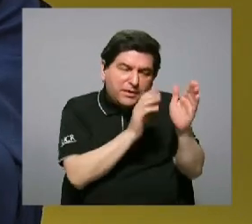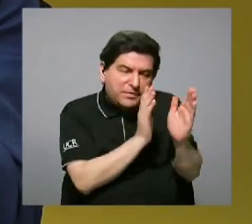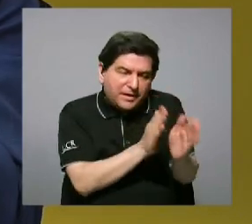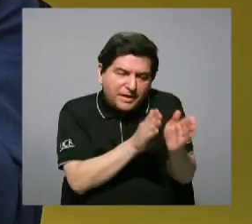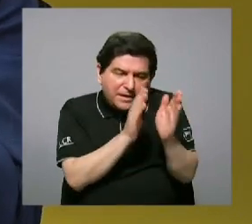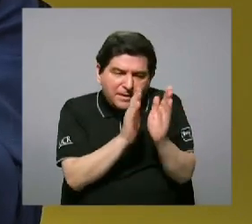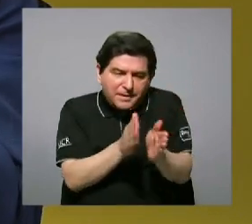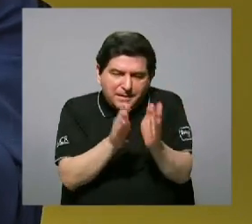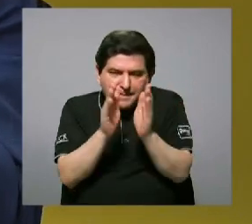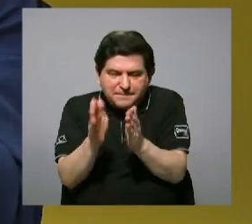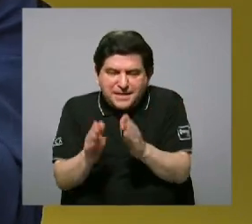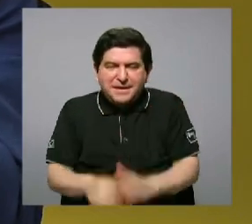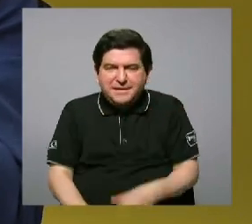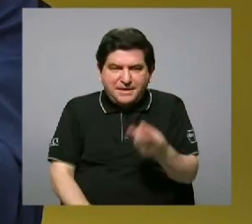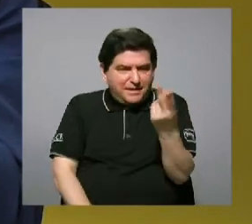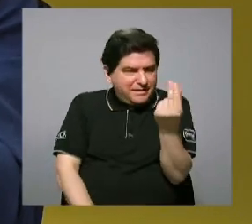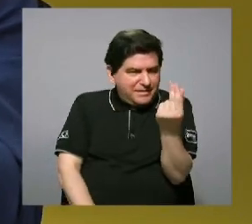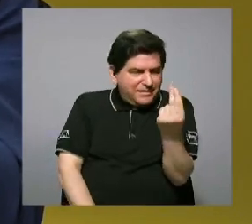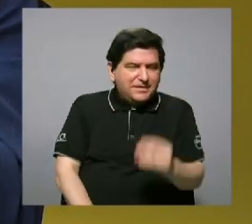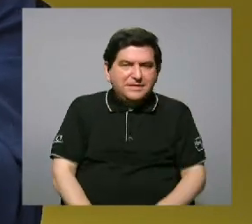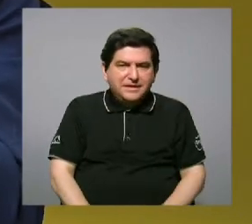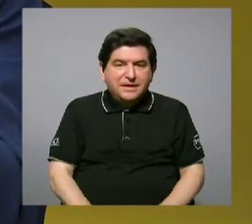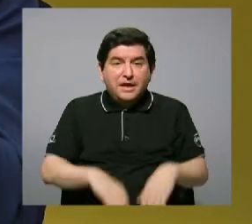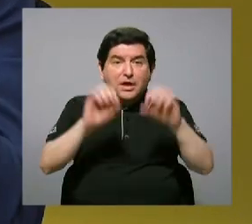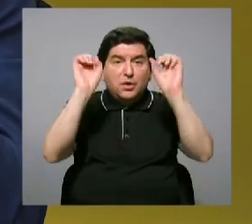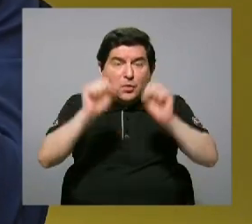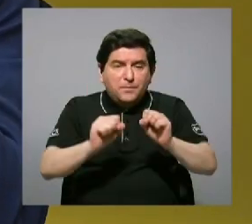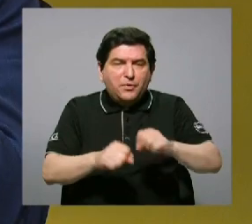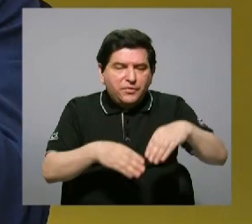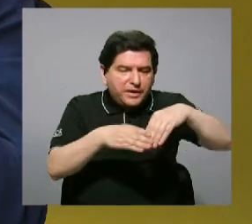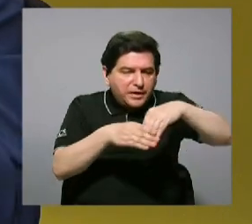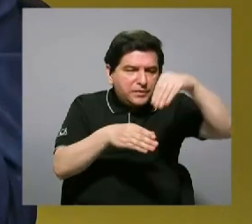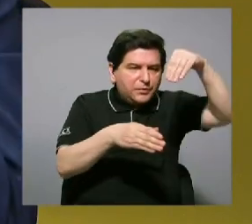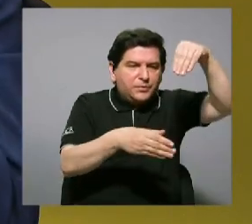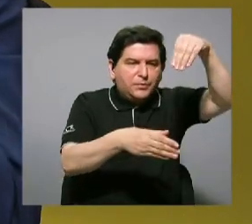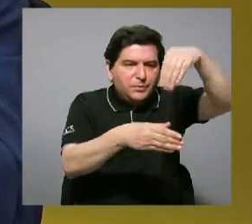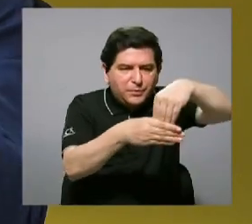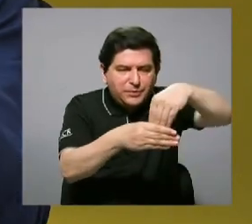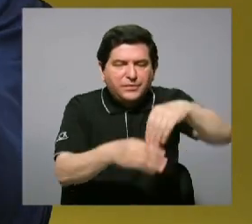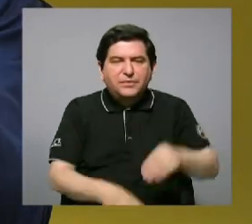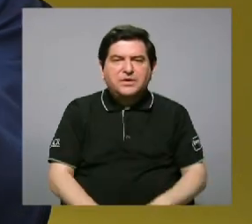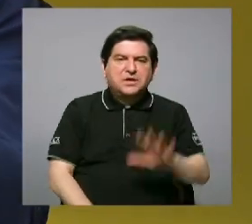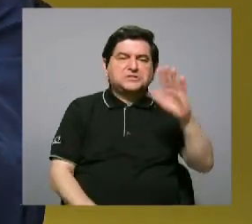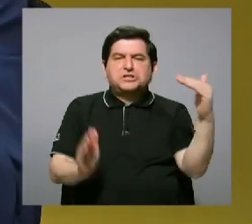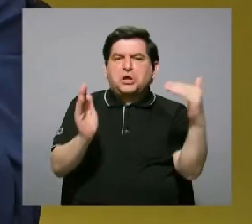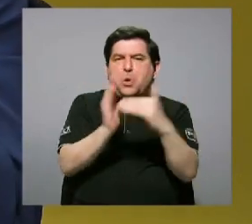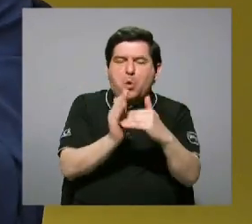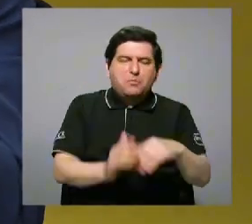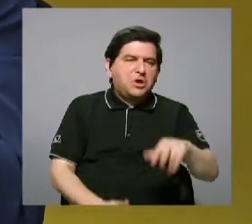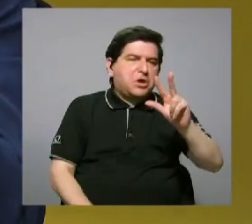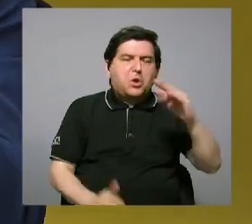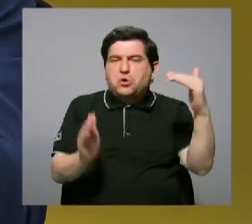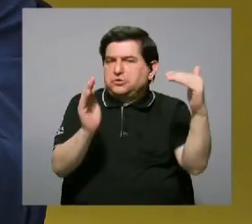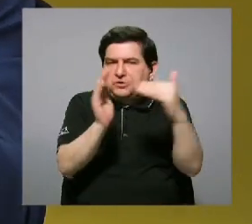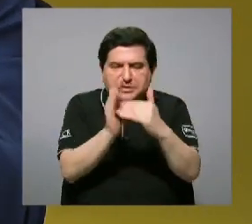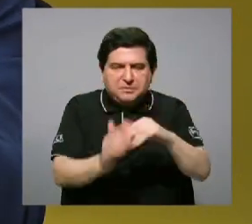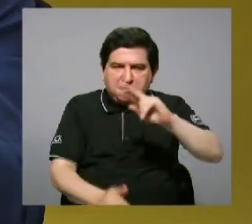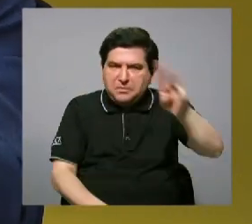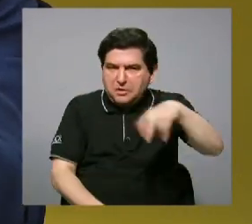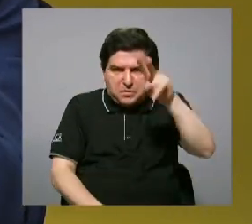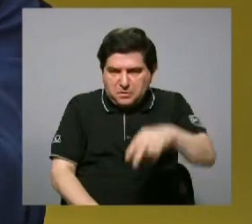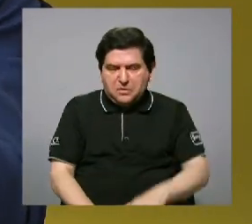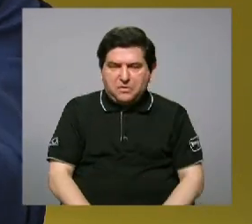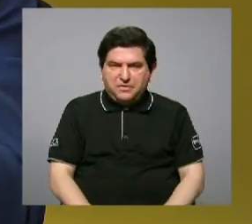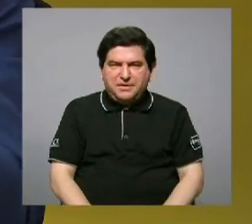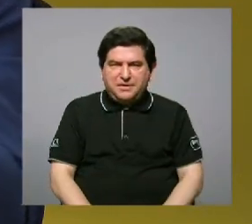los flujos de caja le permita poder decir, este mes voy a ahorrar 5,000 pesos o 3,000 pesos, se